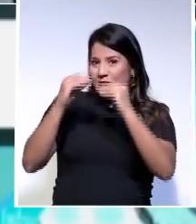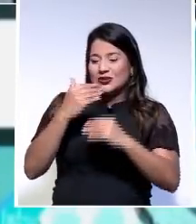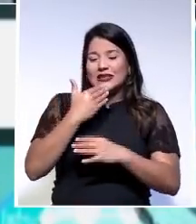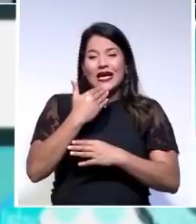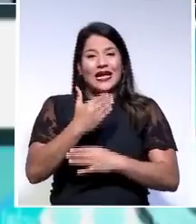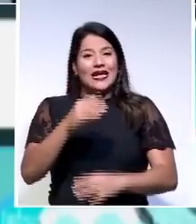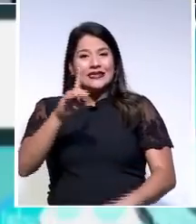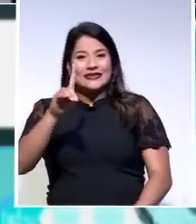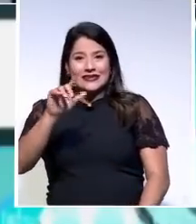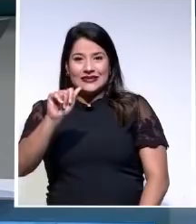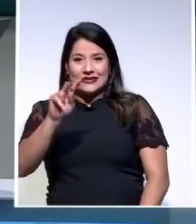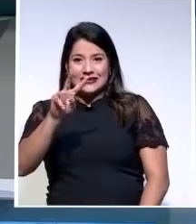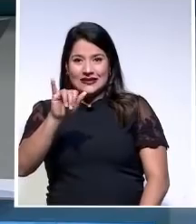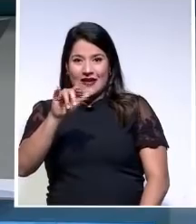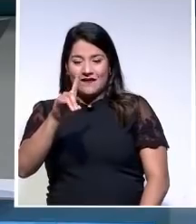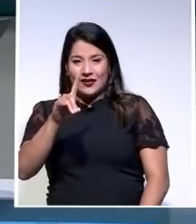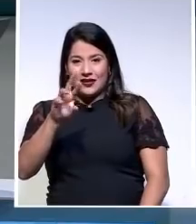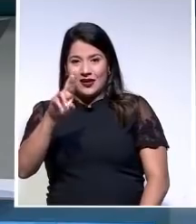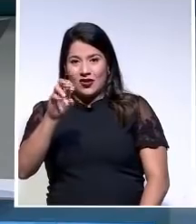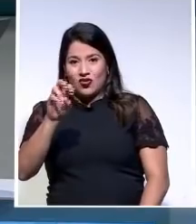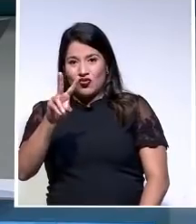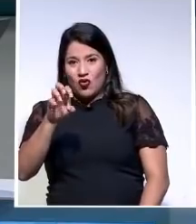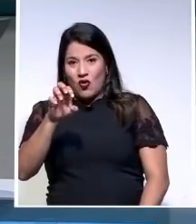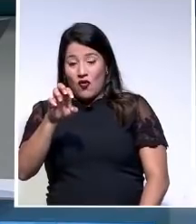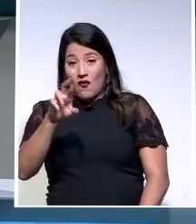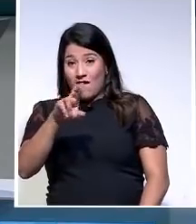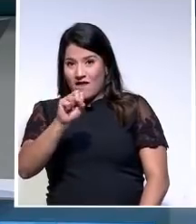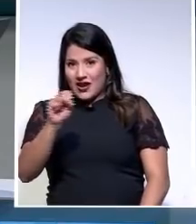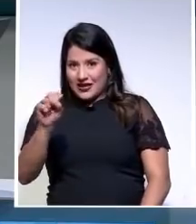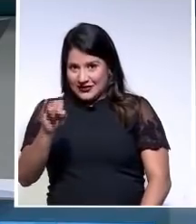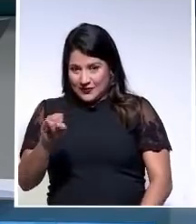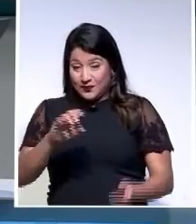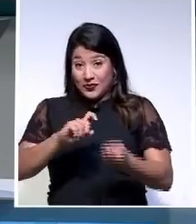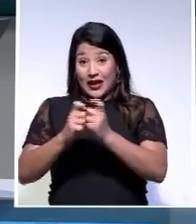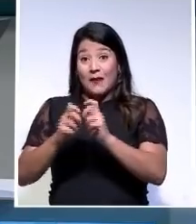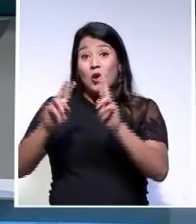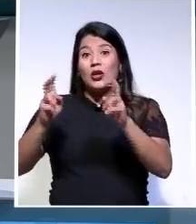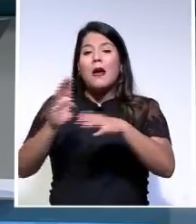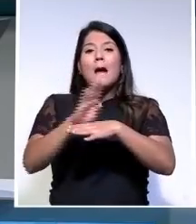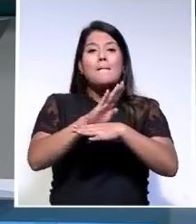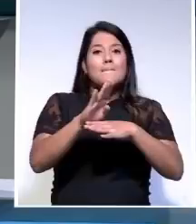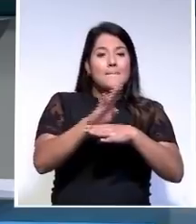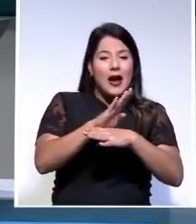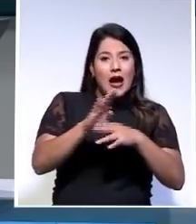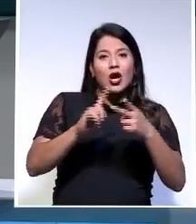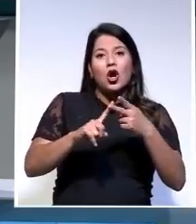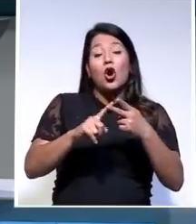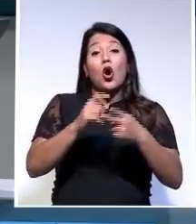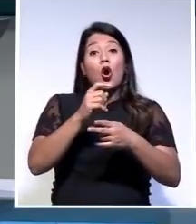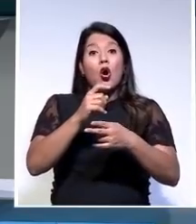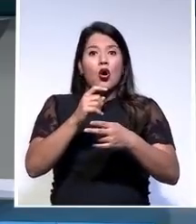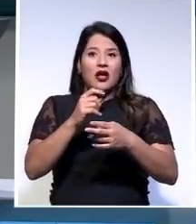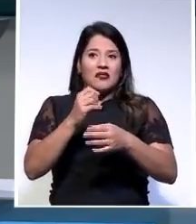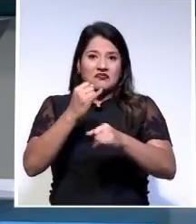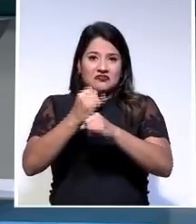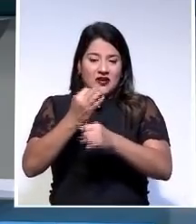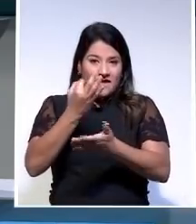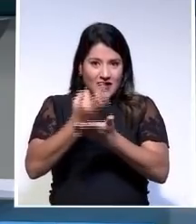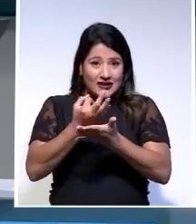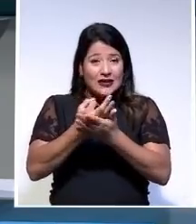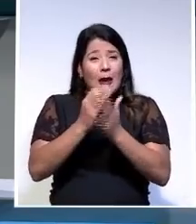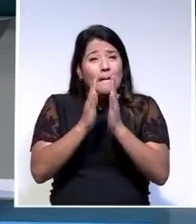Gracias, David Robertsi. Cambiamos de tema. Bancos y entidades financieras piden a sus clientes tener mucha